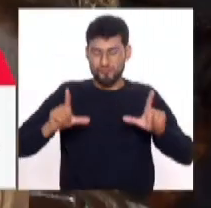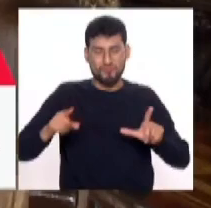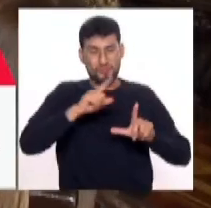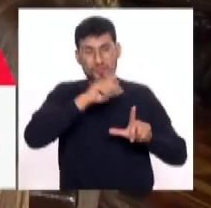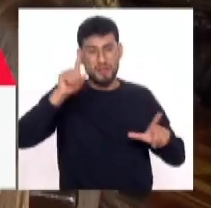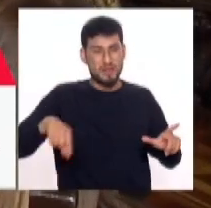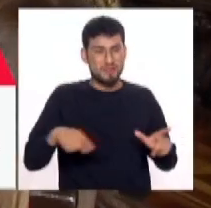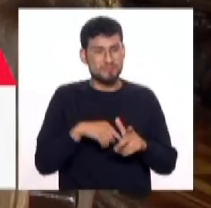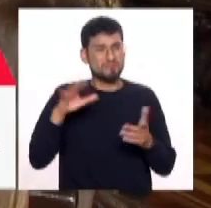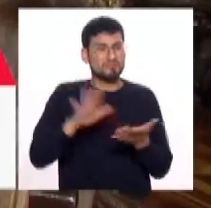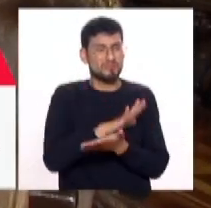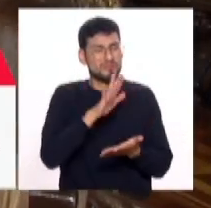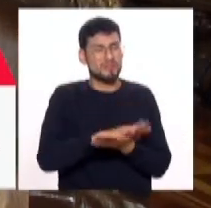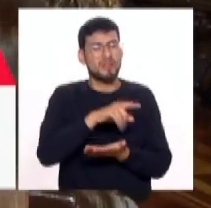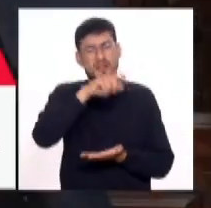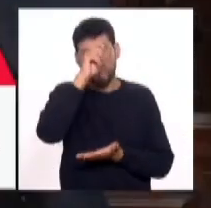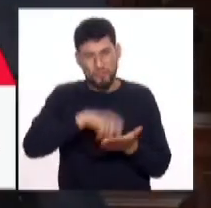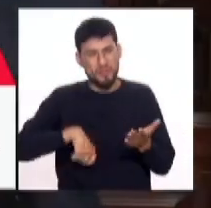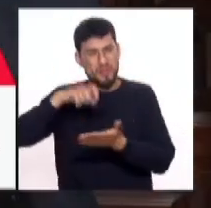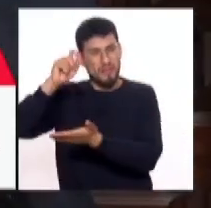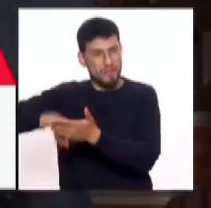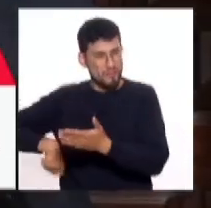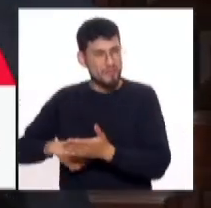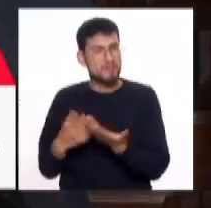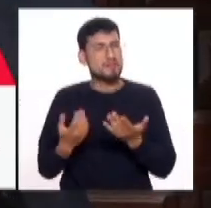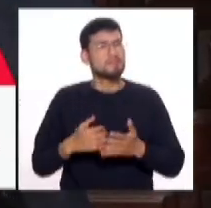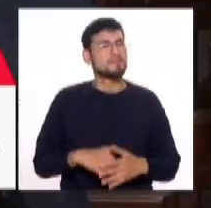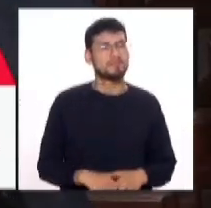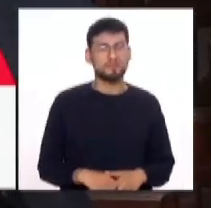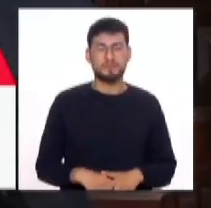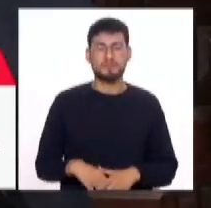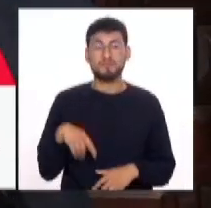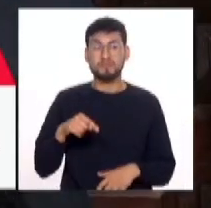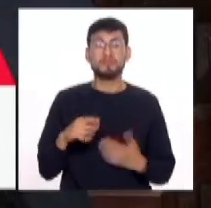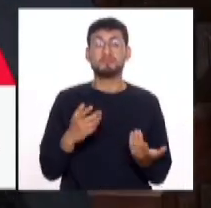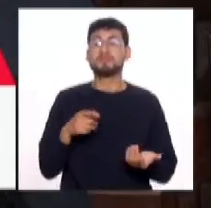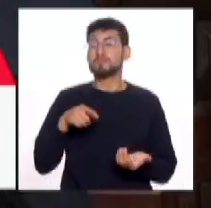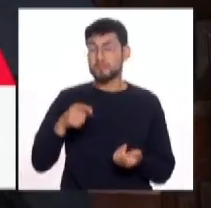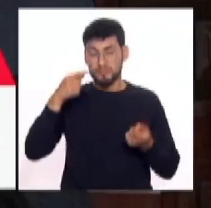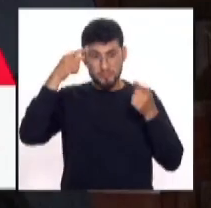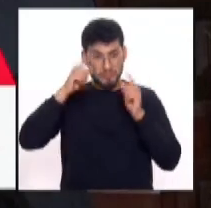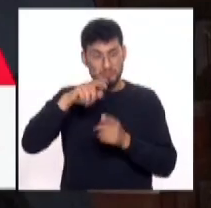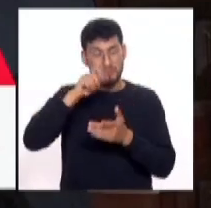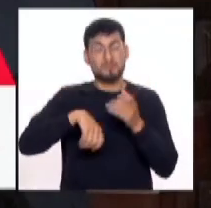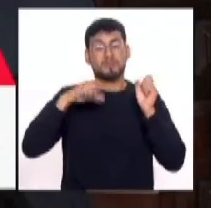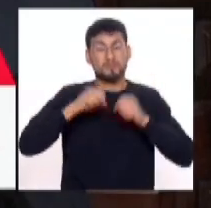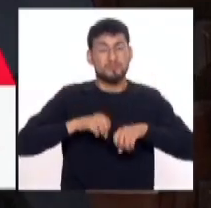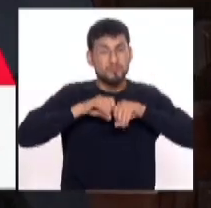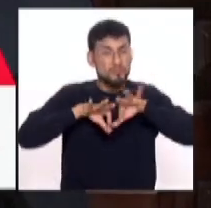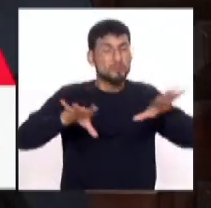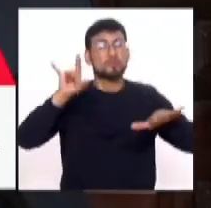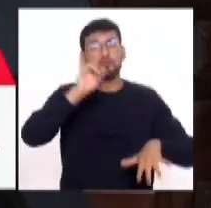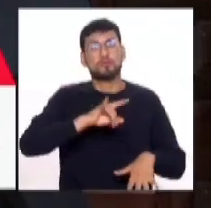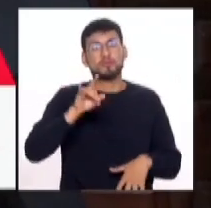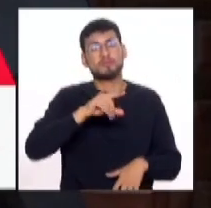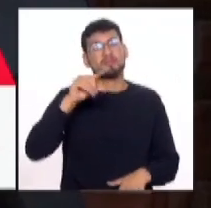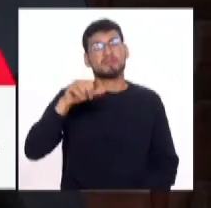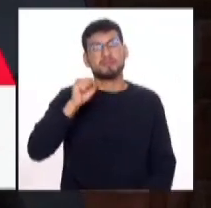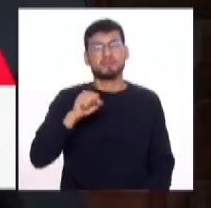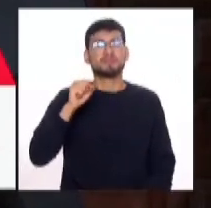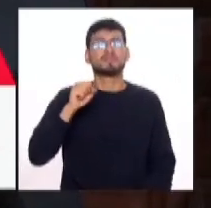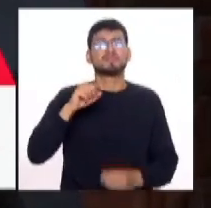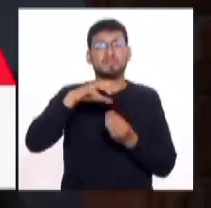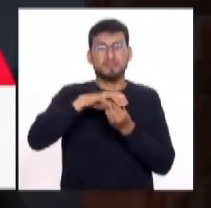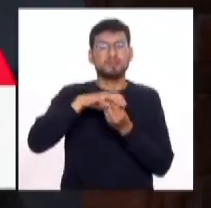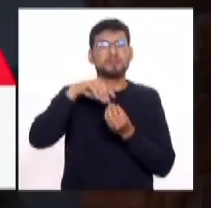ya los documentos que han sido firmados como parte de este convenio para masificar el uso del gas natural en las